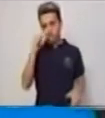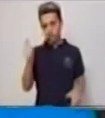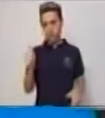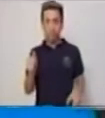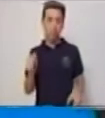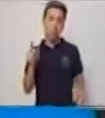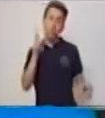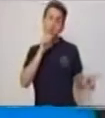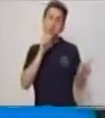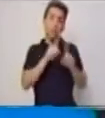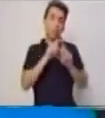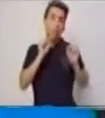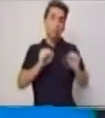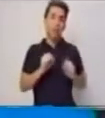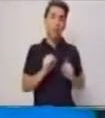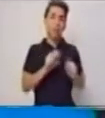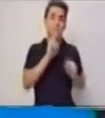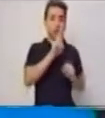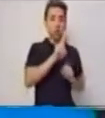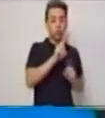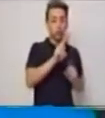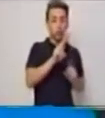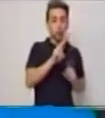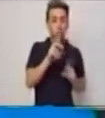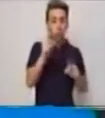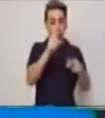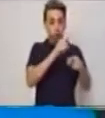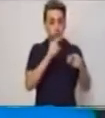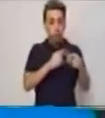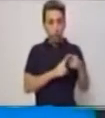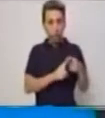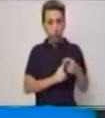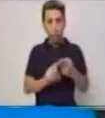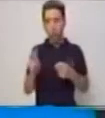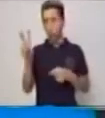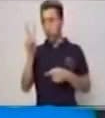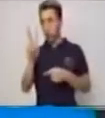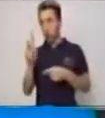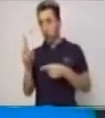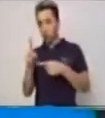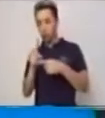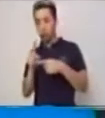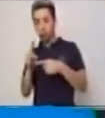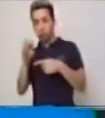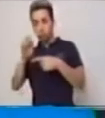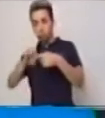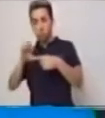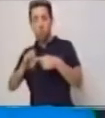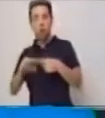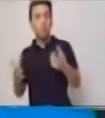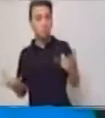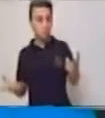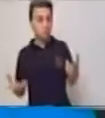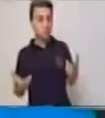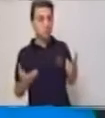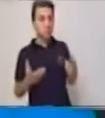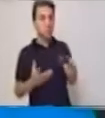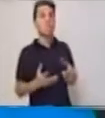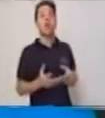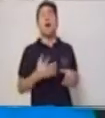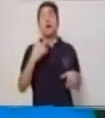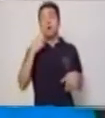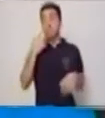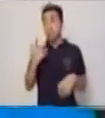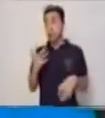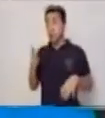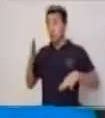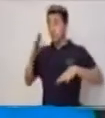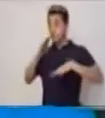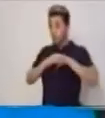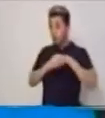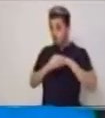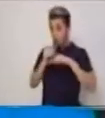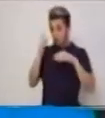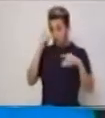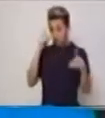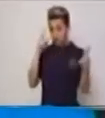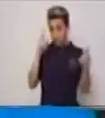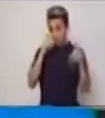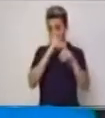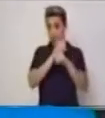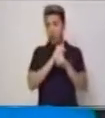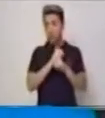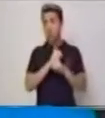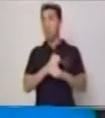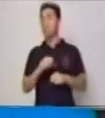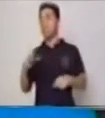dos acciones, como encontramos acá. Y si hemos sido mucho más competitivos, hemos